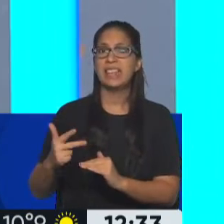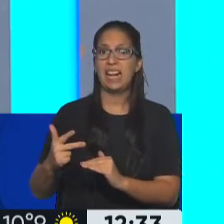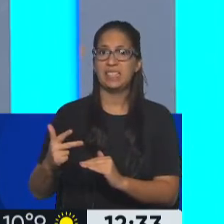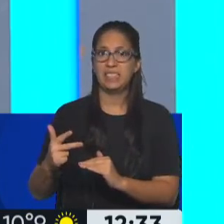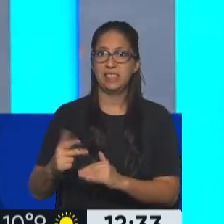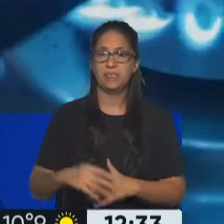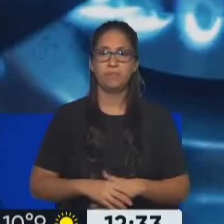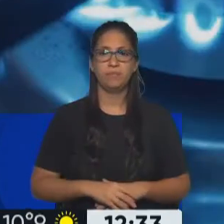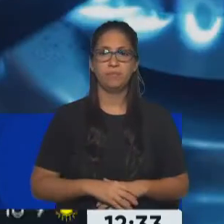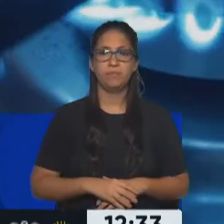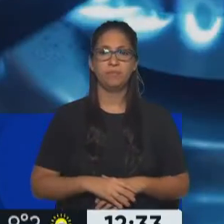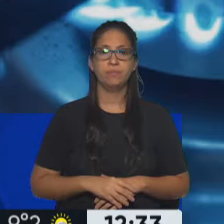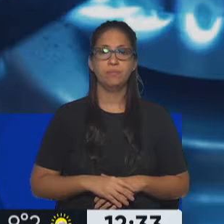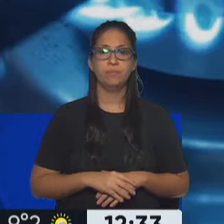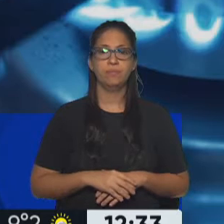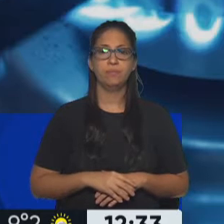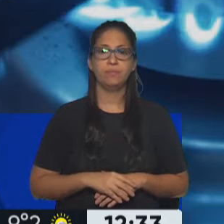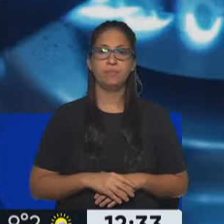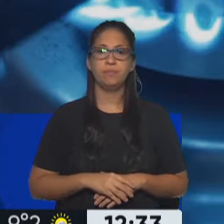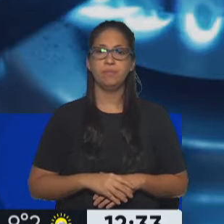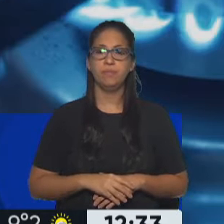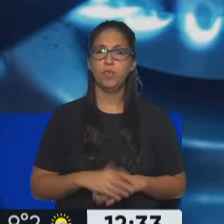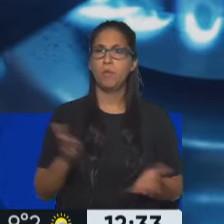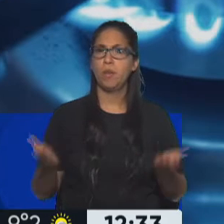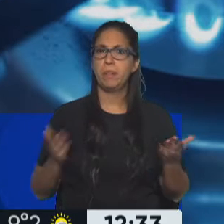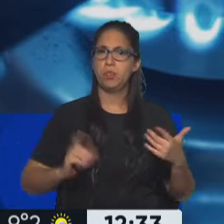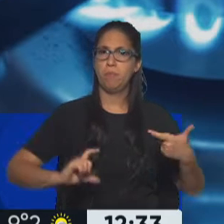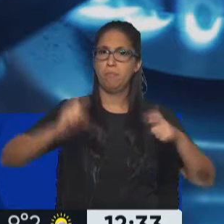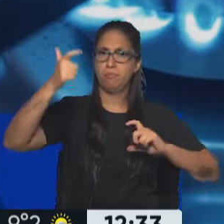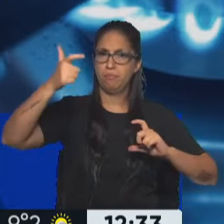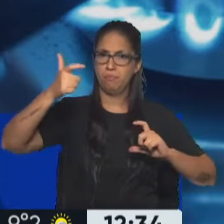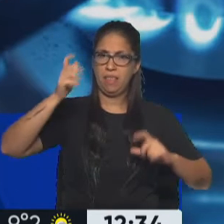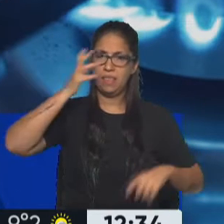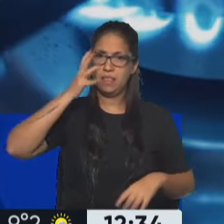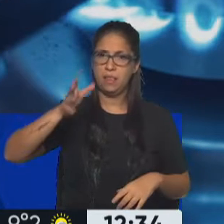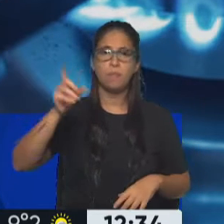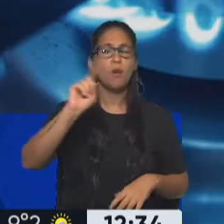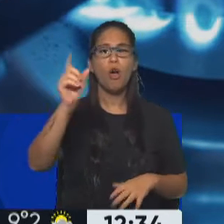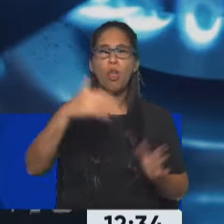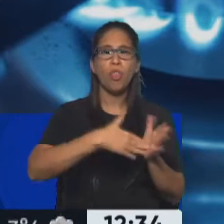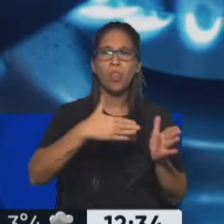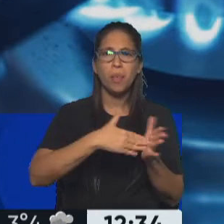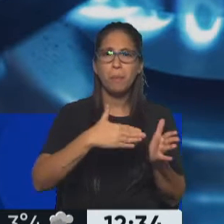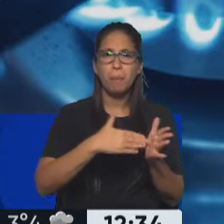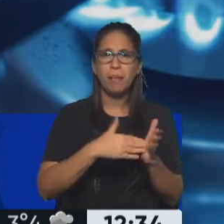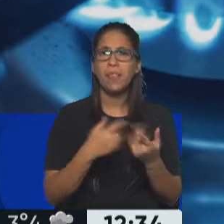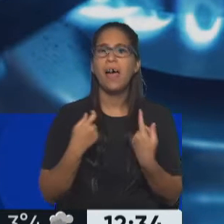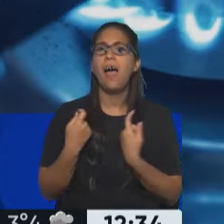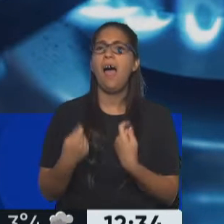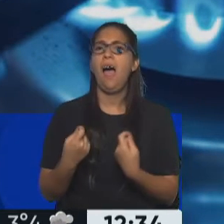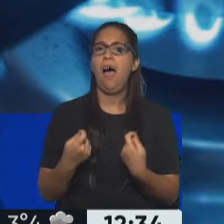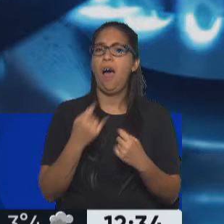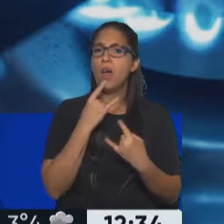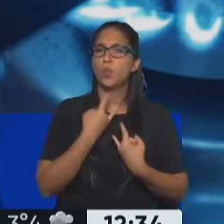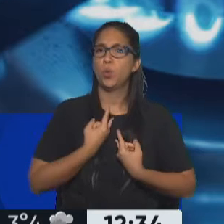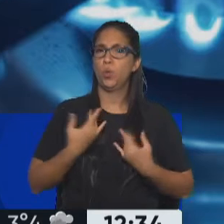de ambos. ¿Pero que es el que más va a subir? No. ¿En comparación? No, porque mucho va a depender de su consumo.